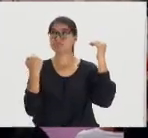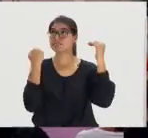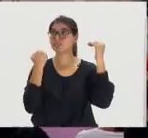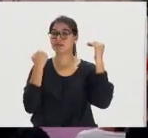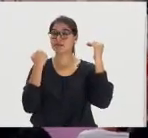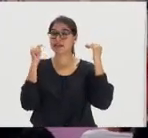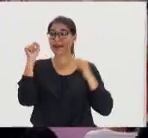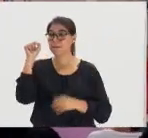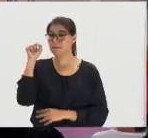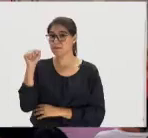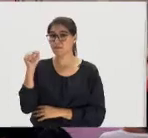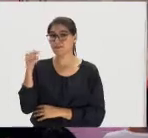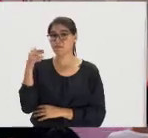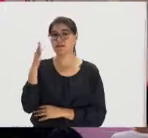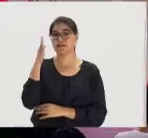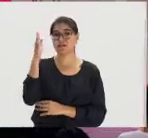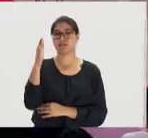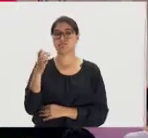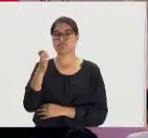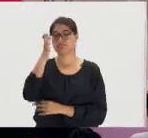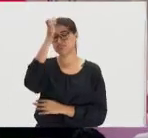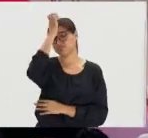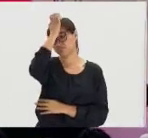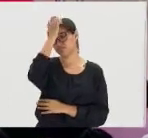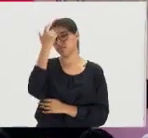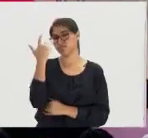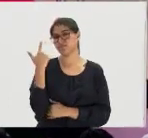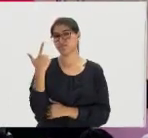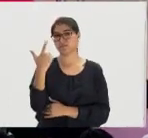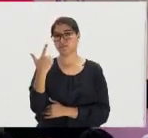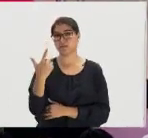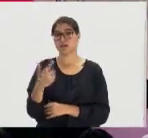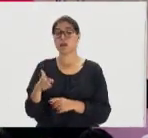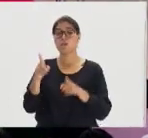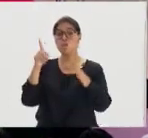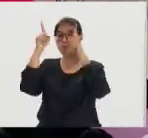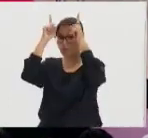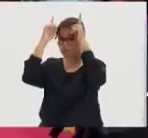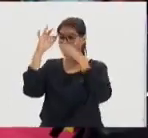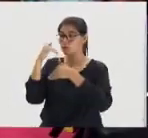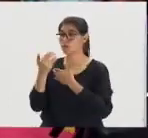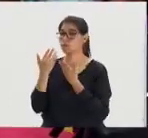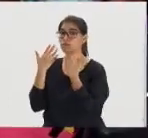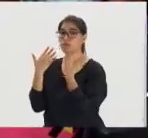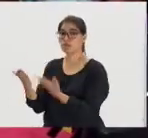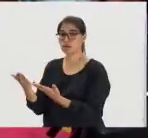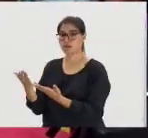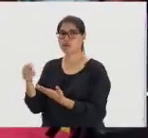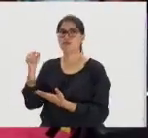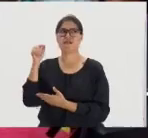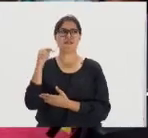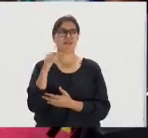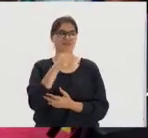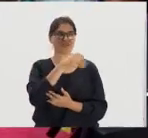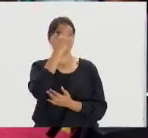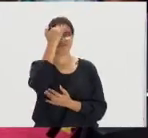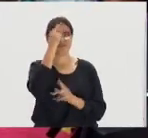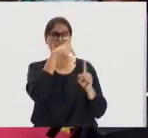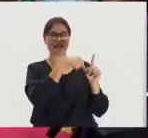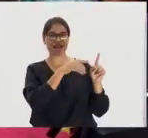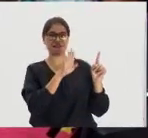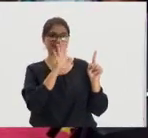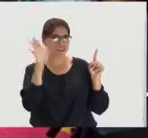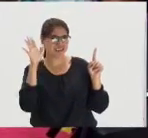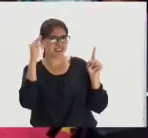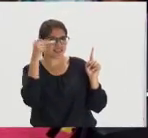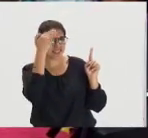mañana Cristo mismo pasó por la tentación para que lo que le ofrecieron a Él, siendo este farsante, doble cara, hipócrita de